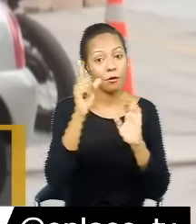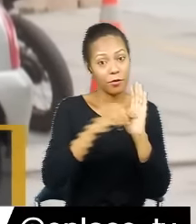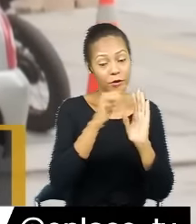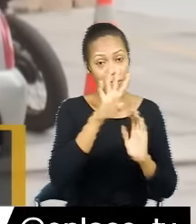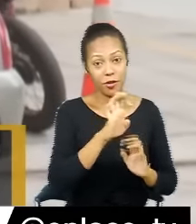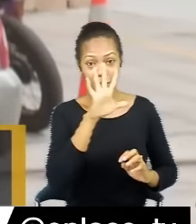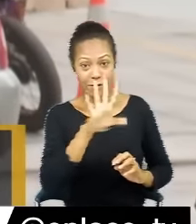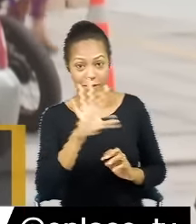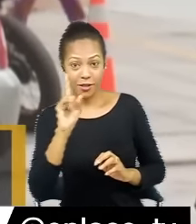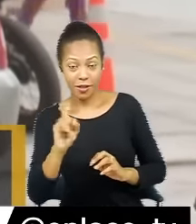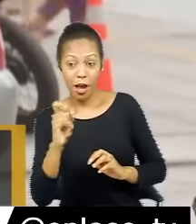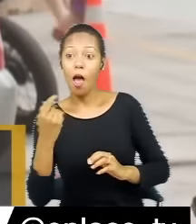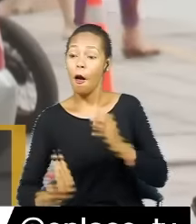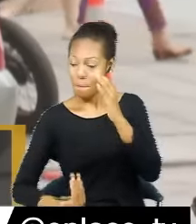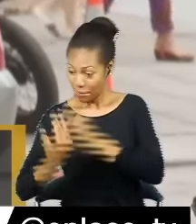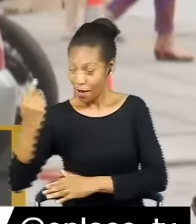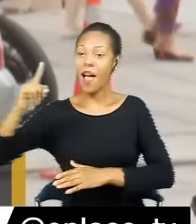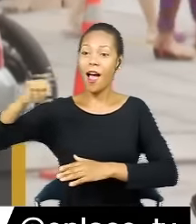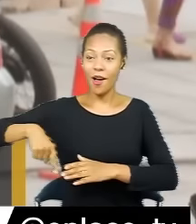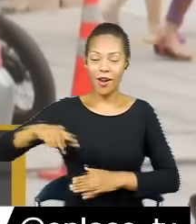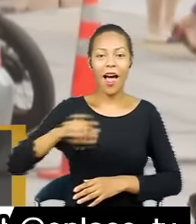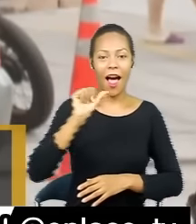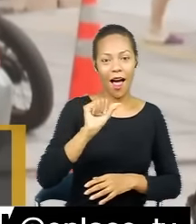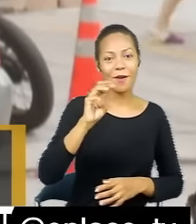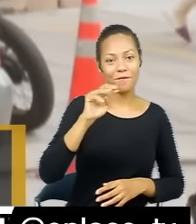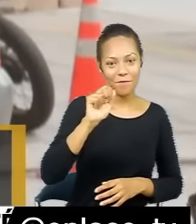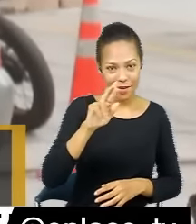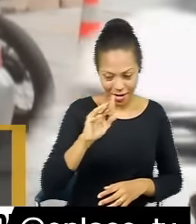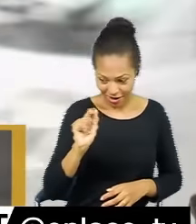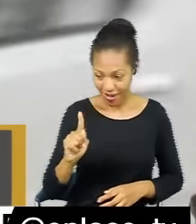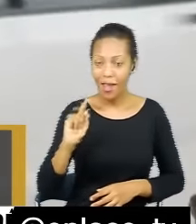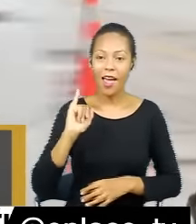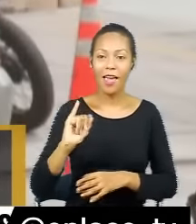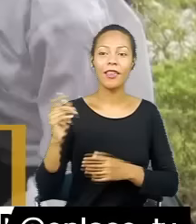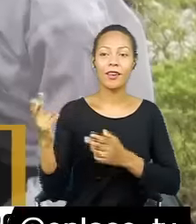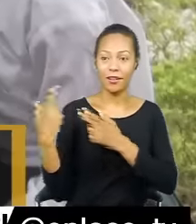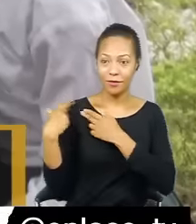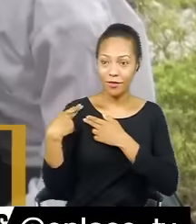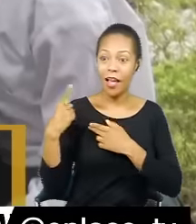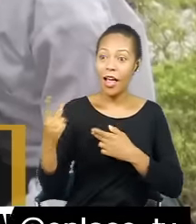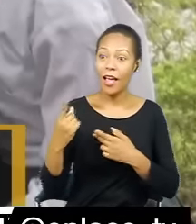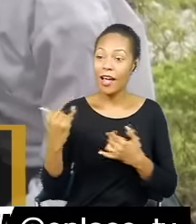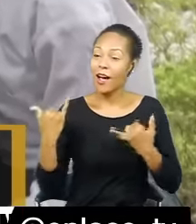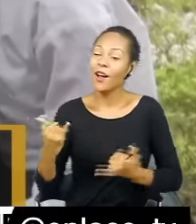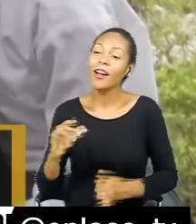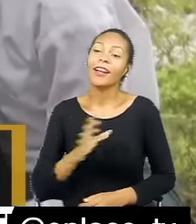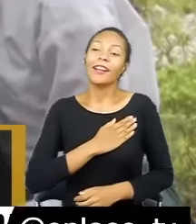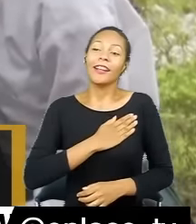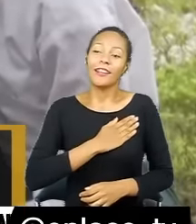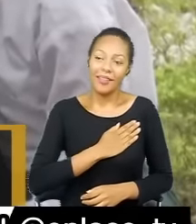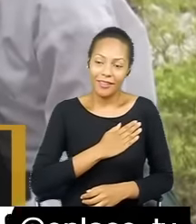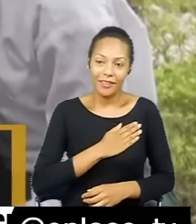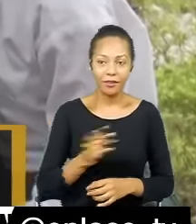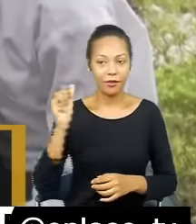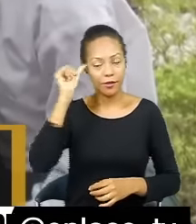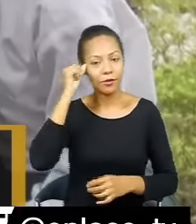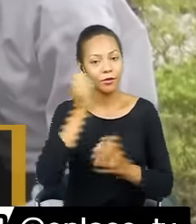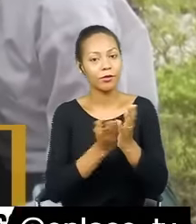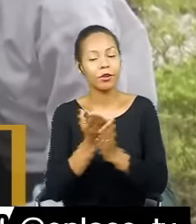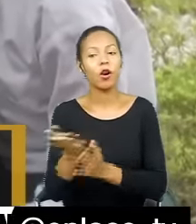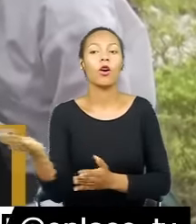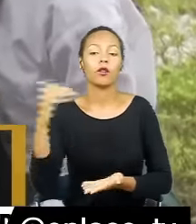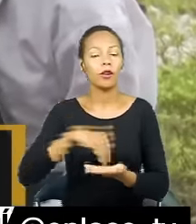1956 esta escuela fue fundada por doña Mari Villamizar y por eso es mencionada. Y muy pronto volveremos a decir